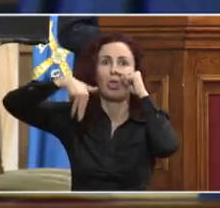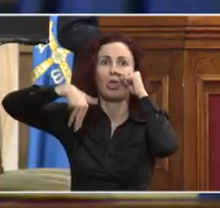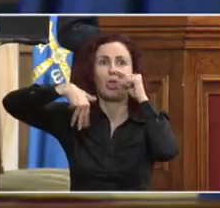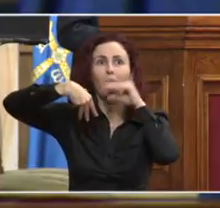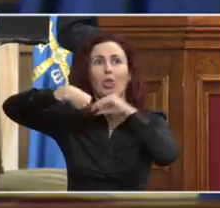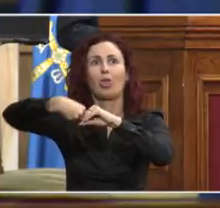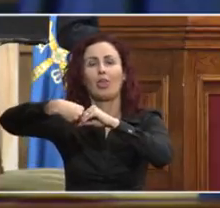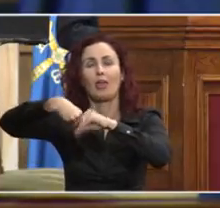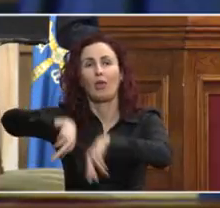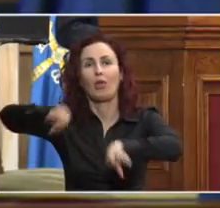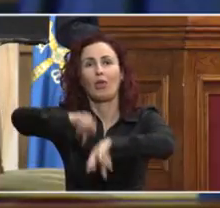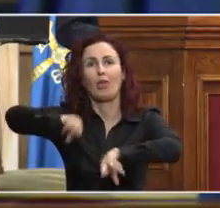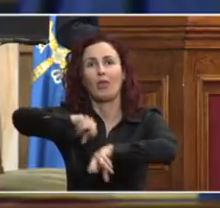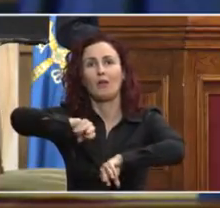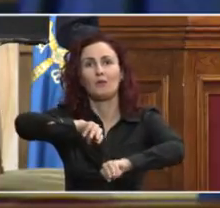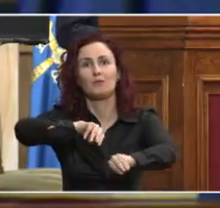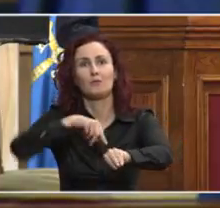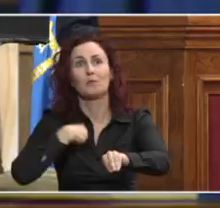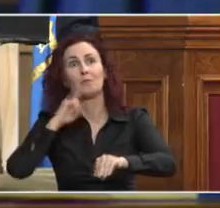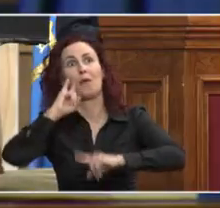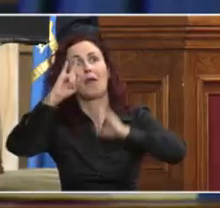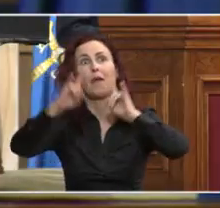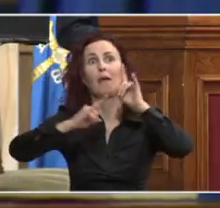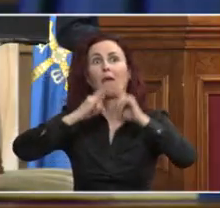una reiteración en staccato de un sonido de E